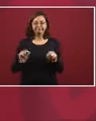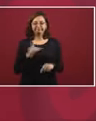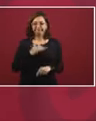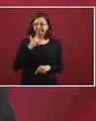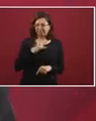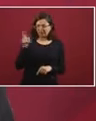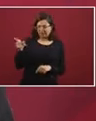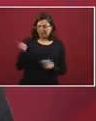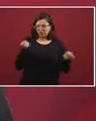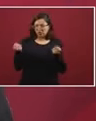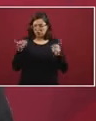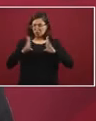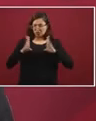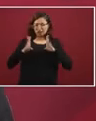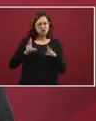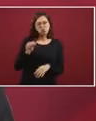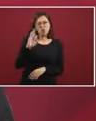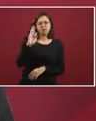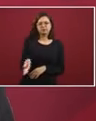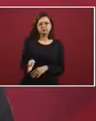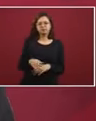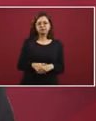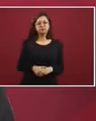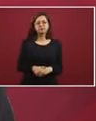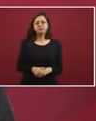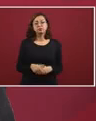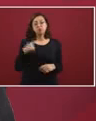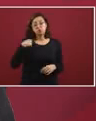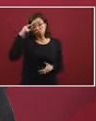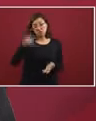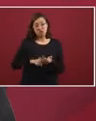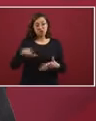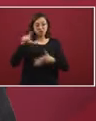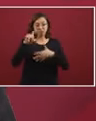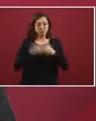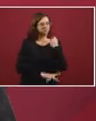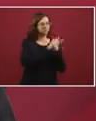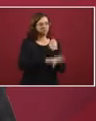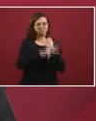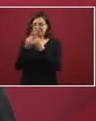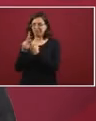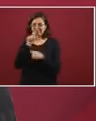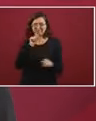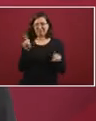militar. Y yo creo que la mayor parte de los países de América Latina tampoco.